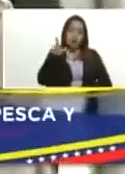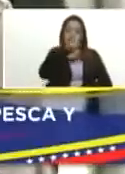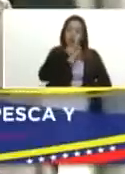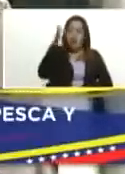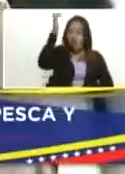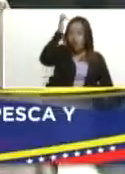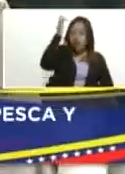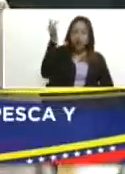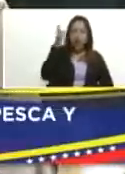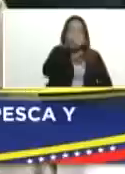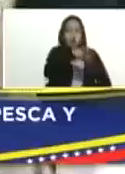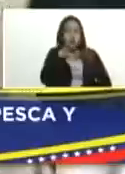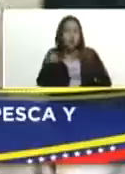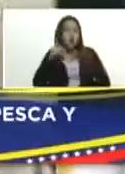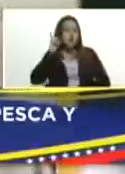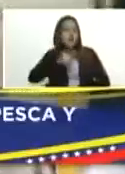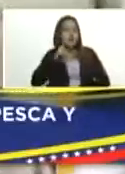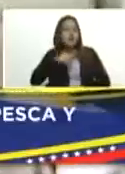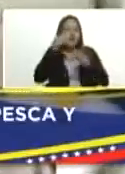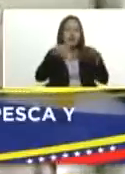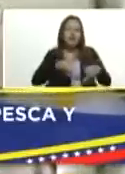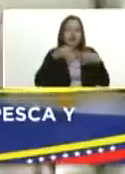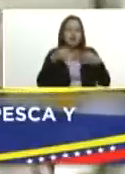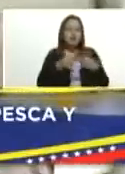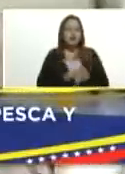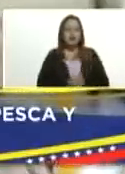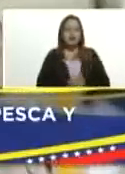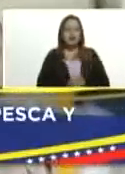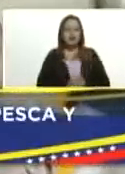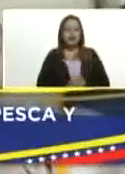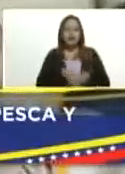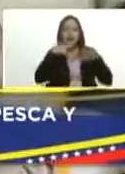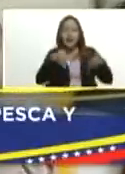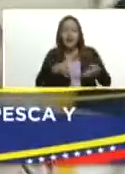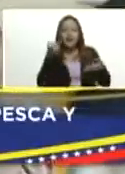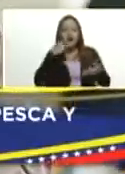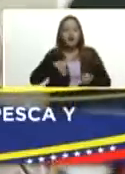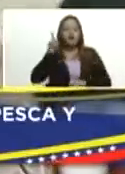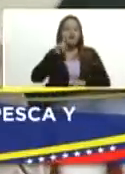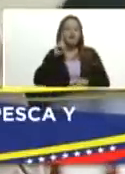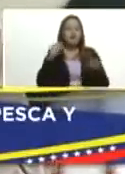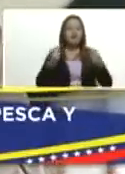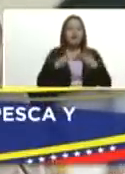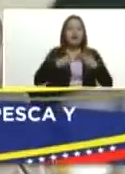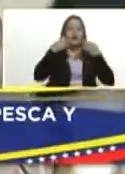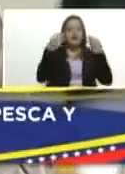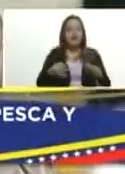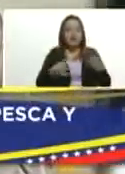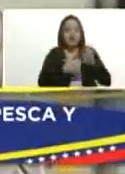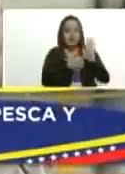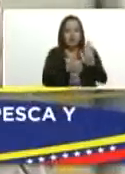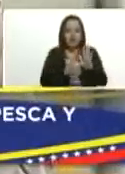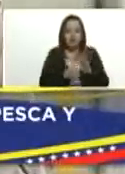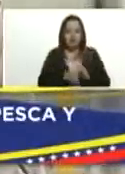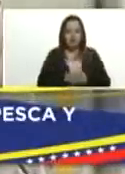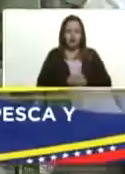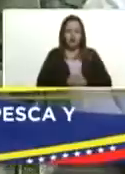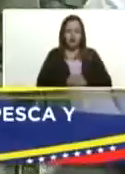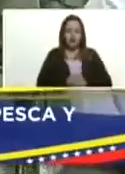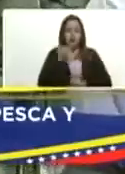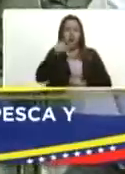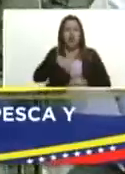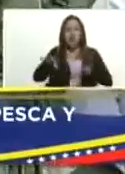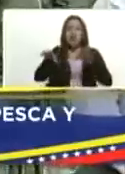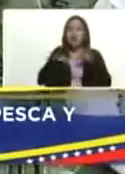de los falsos de siempre, de los que siempre han falseado la vida y la realidad y se plegaron